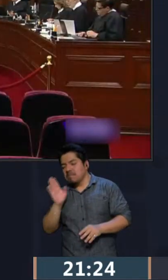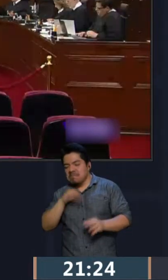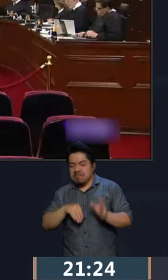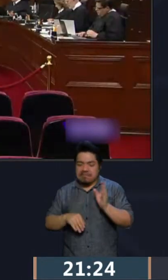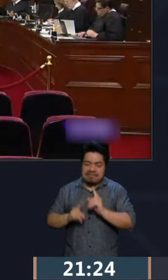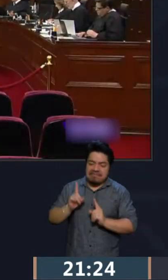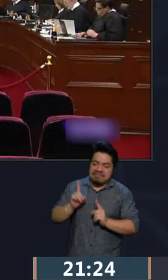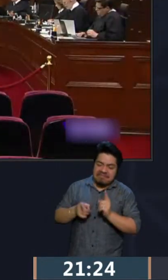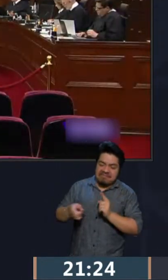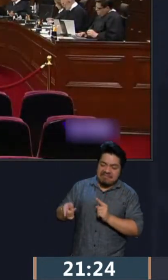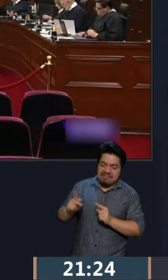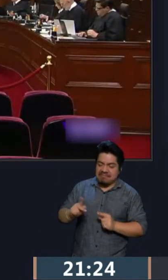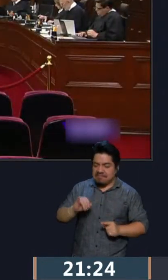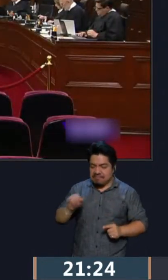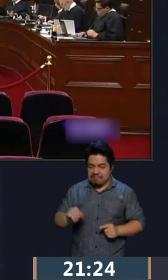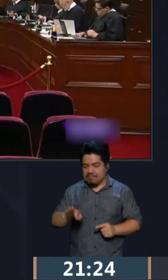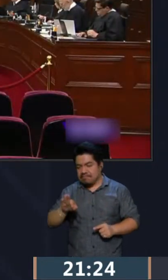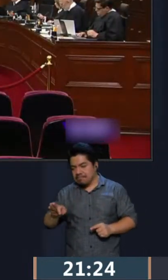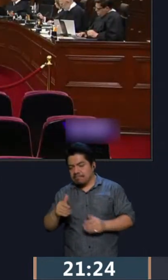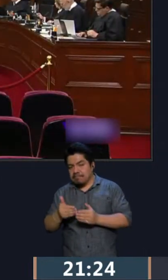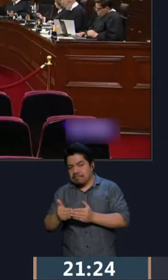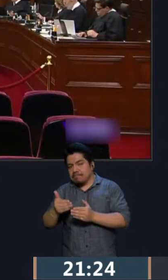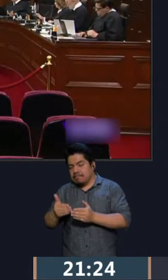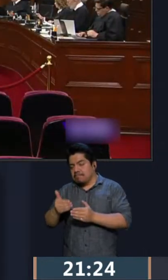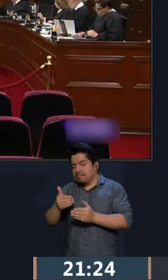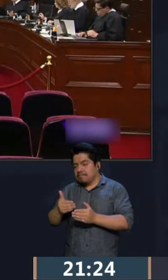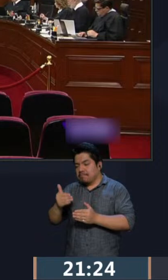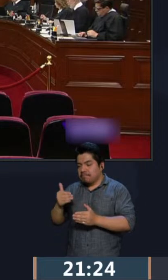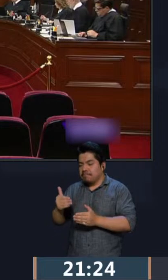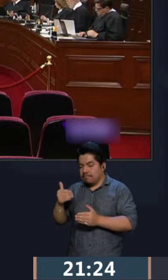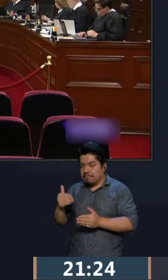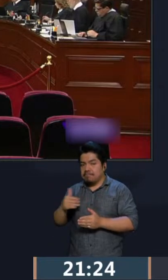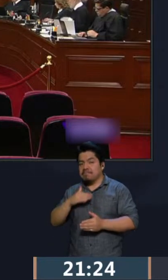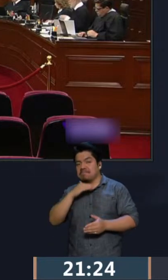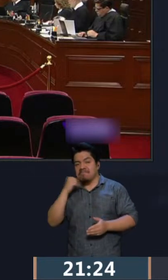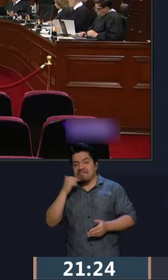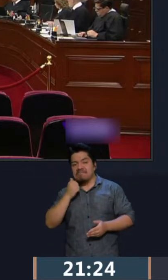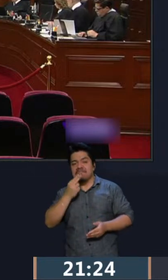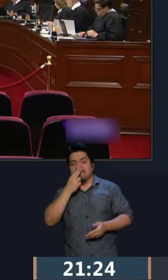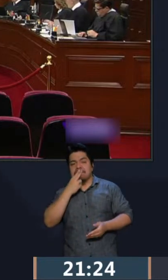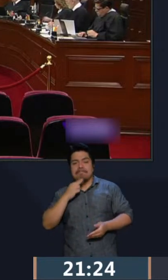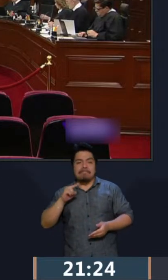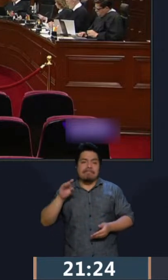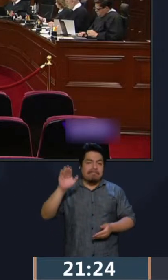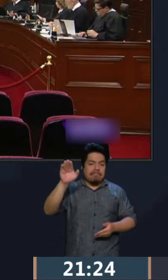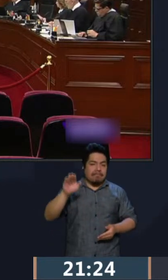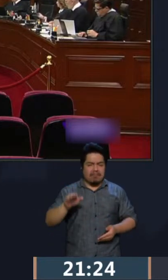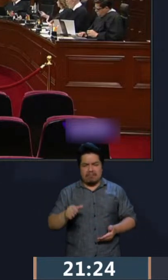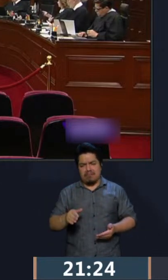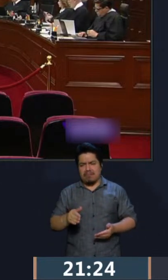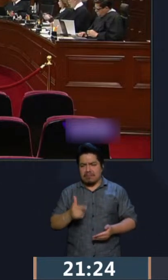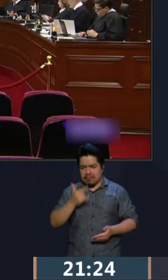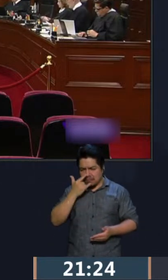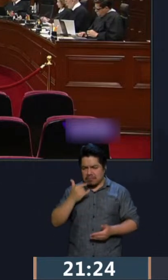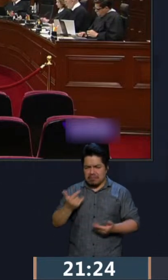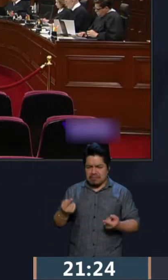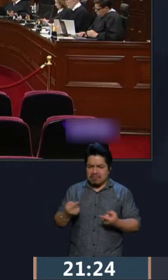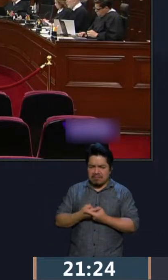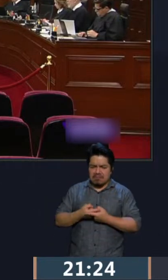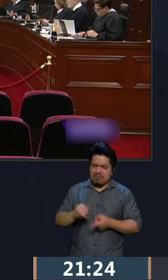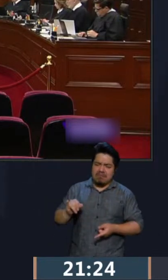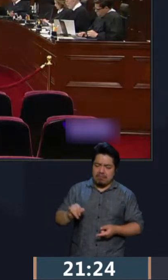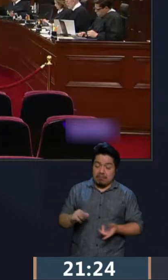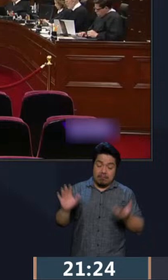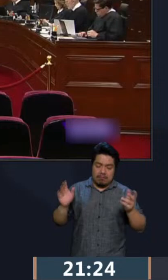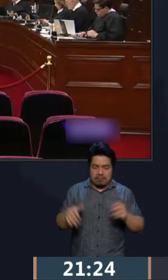Judicial tiene sus antecedentes en la Alemania nazi, todo ese tipo de cosas que realmente son absurdas. Entonces, a